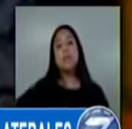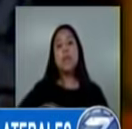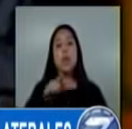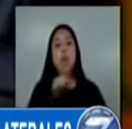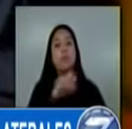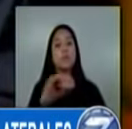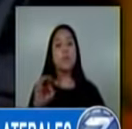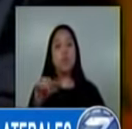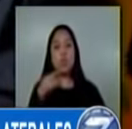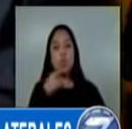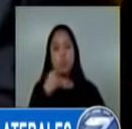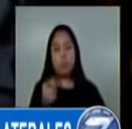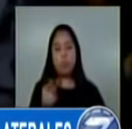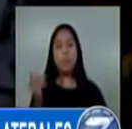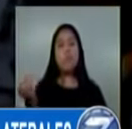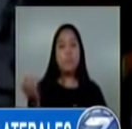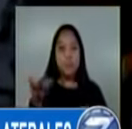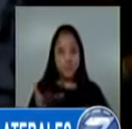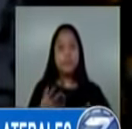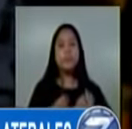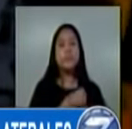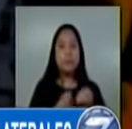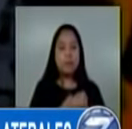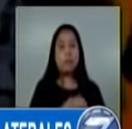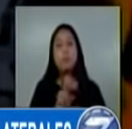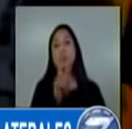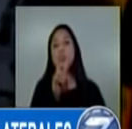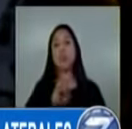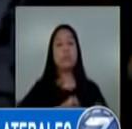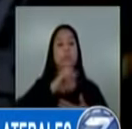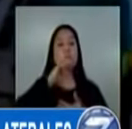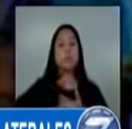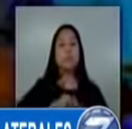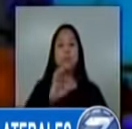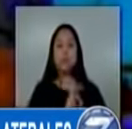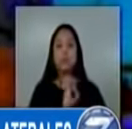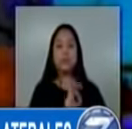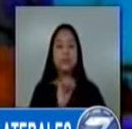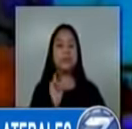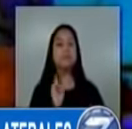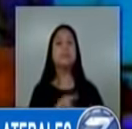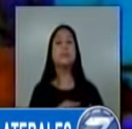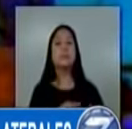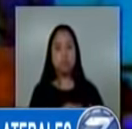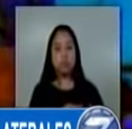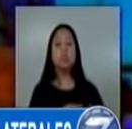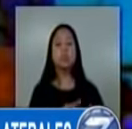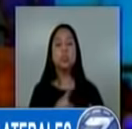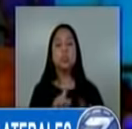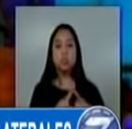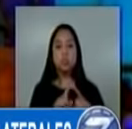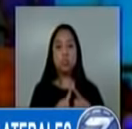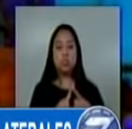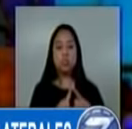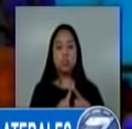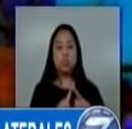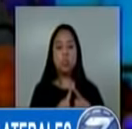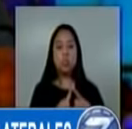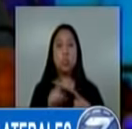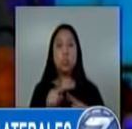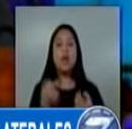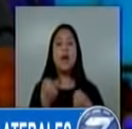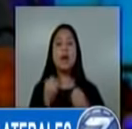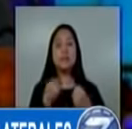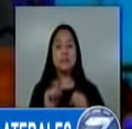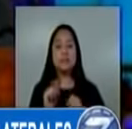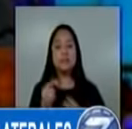el ofrecernos el apoyo en 2 programas sociales específicos. 1, construyendo el futuro,